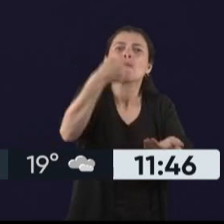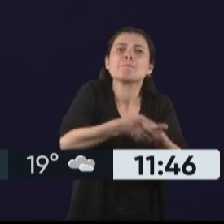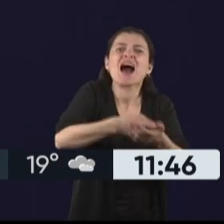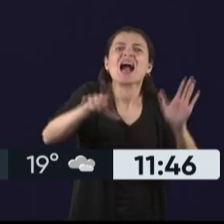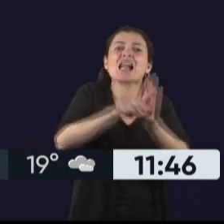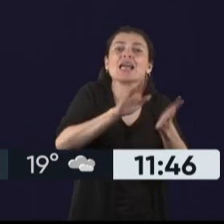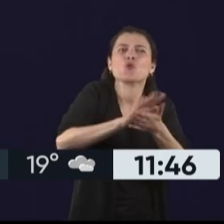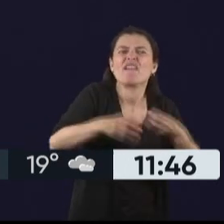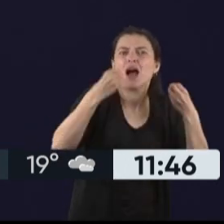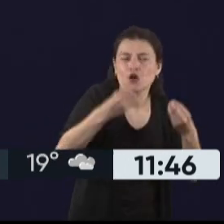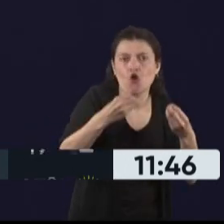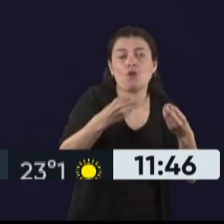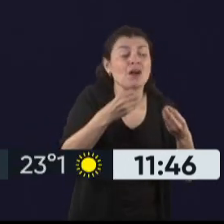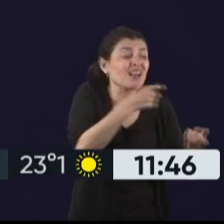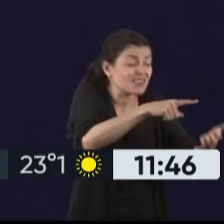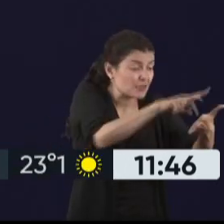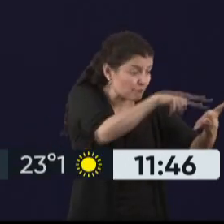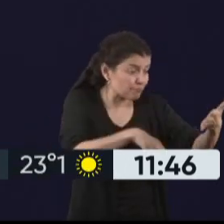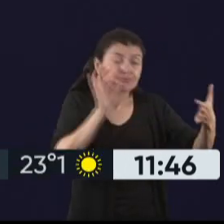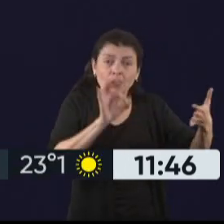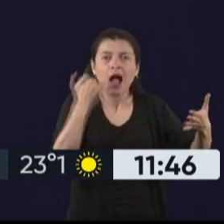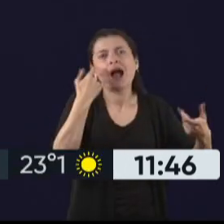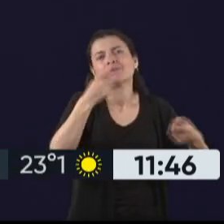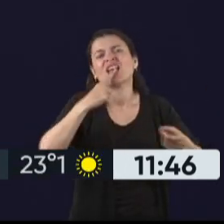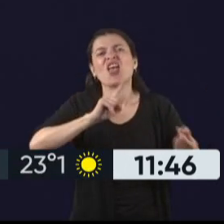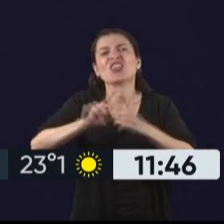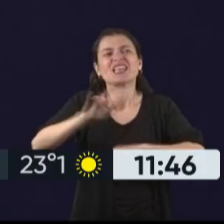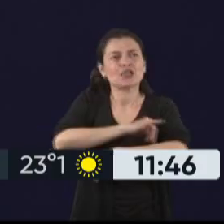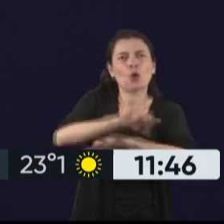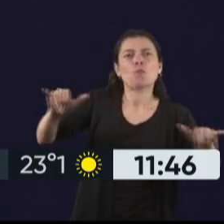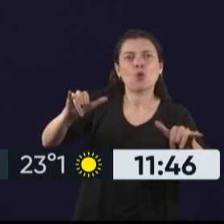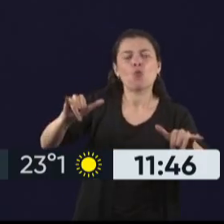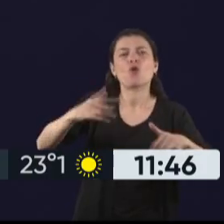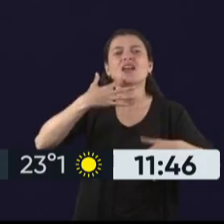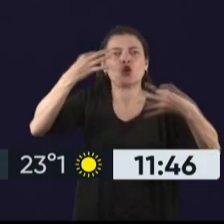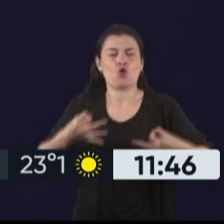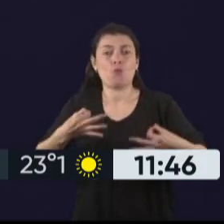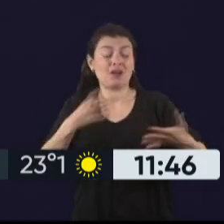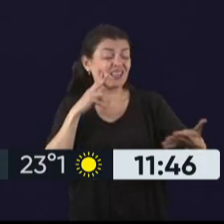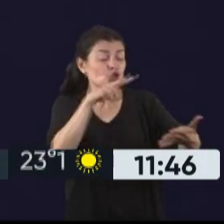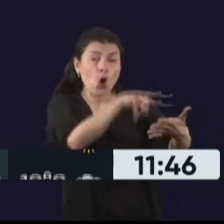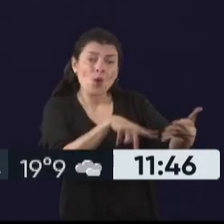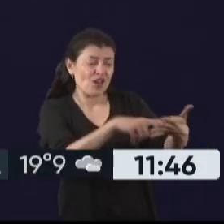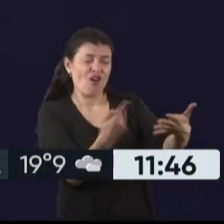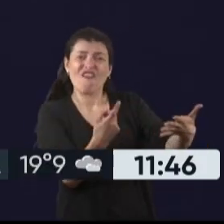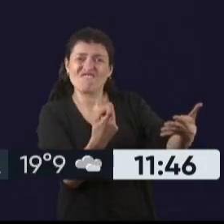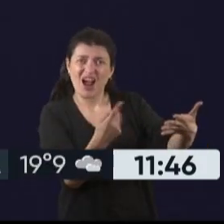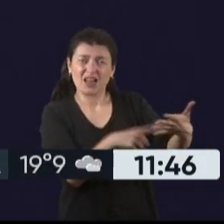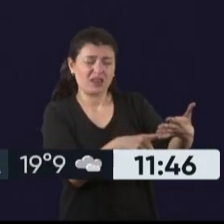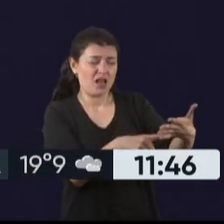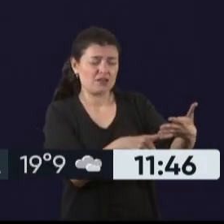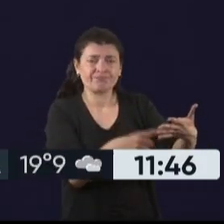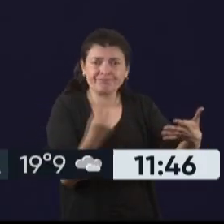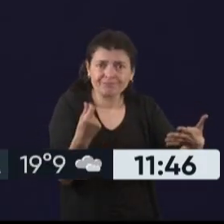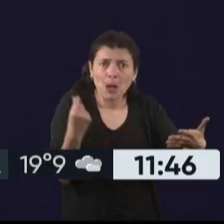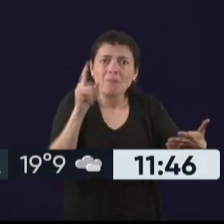se reglamenta y por supuesto se ejecuta. Cuando vemos que tiene algún defecto, lo que hacemos es simplemente promulgarla y